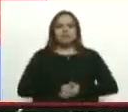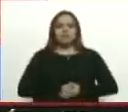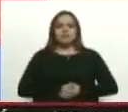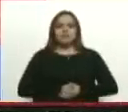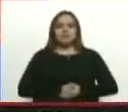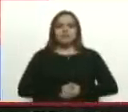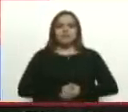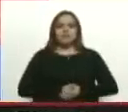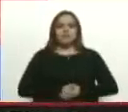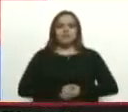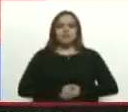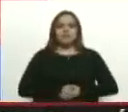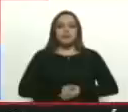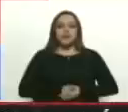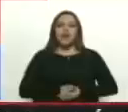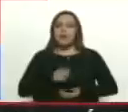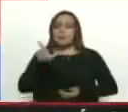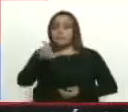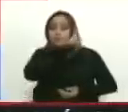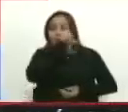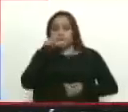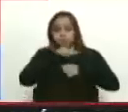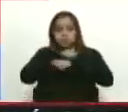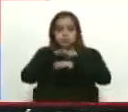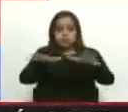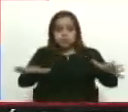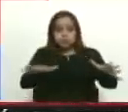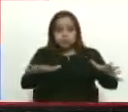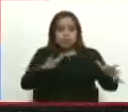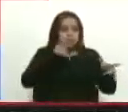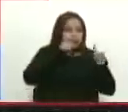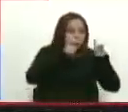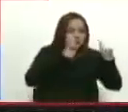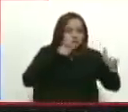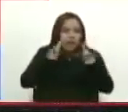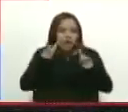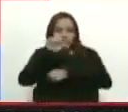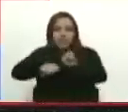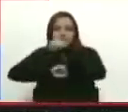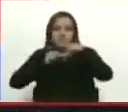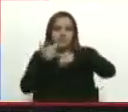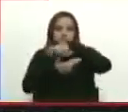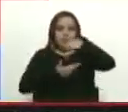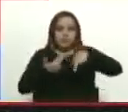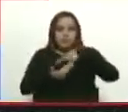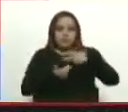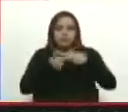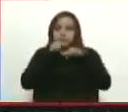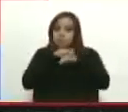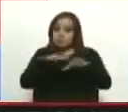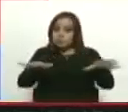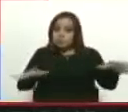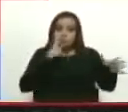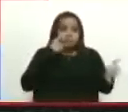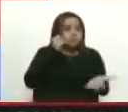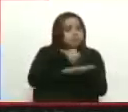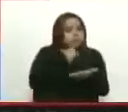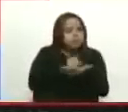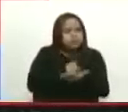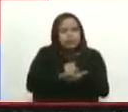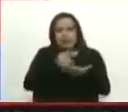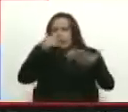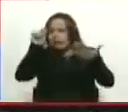Bueno, nuestro partido desplegado, preparado para la defensa de nuestra revolución, desplegado, revisando,